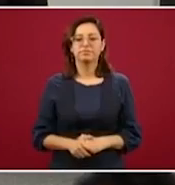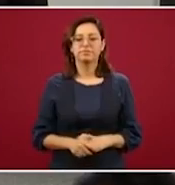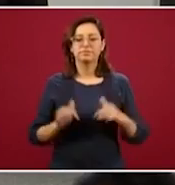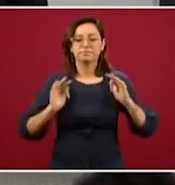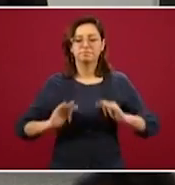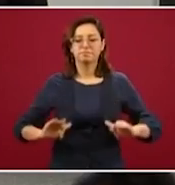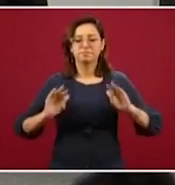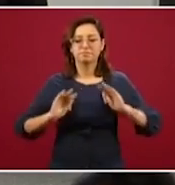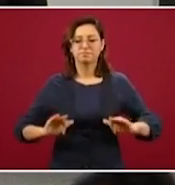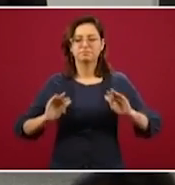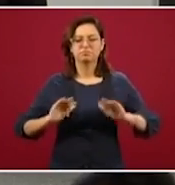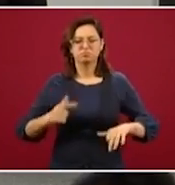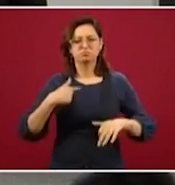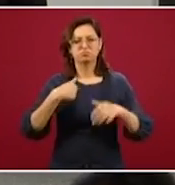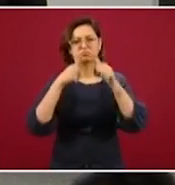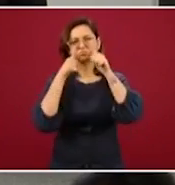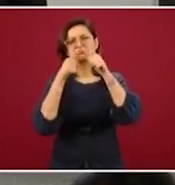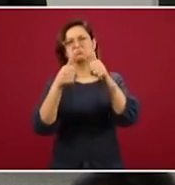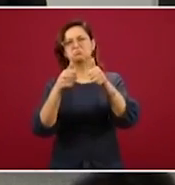Lo escucho.